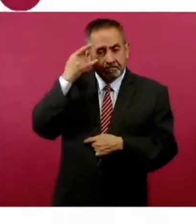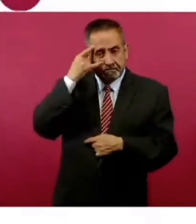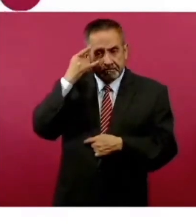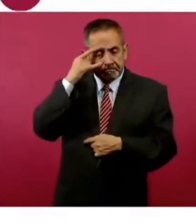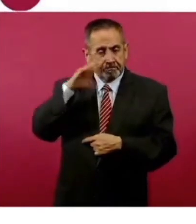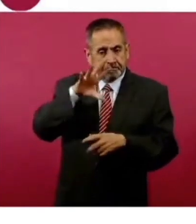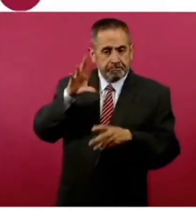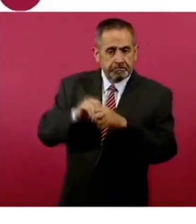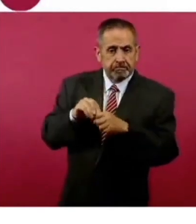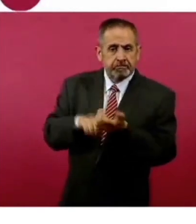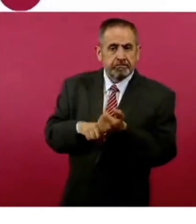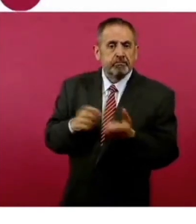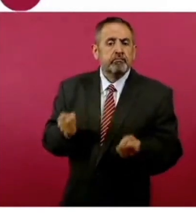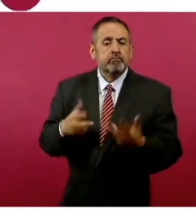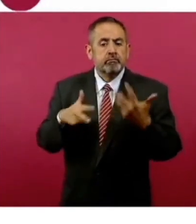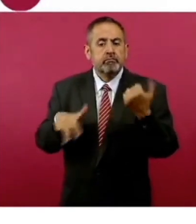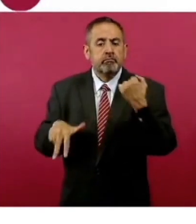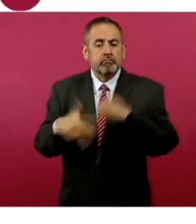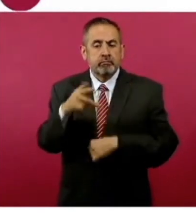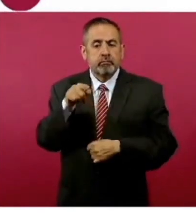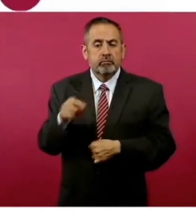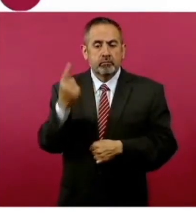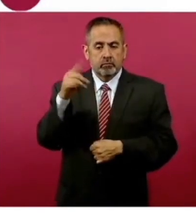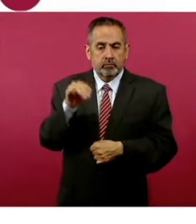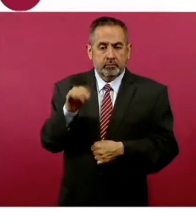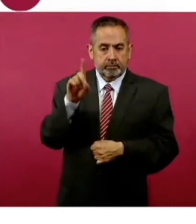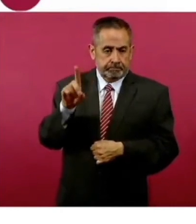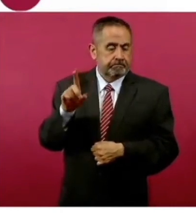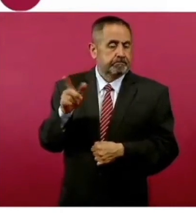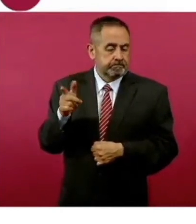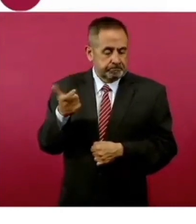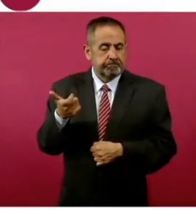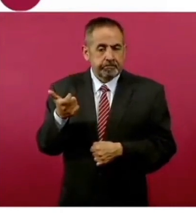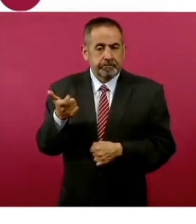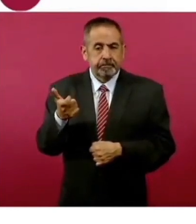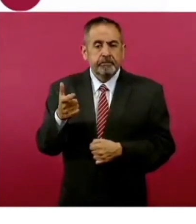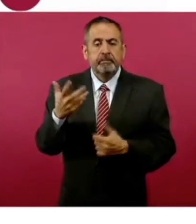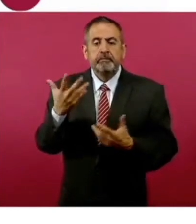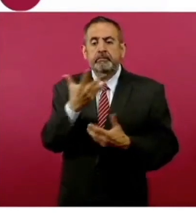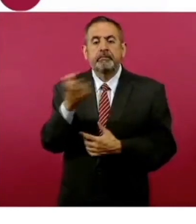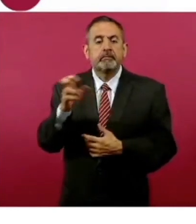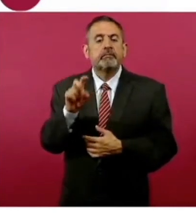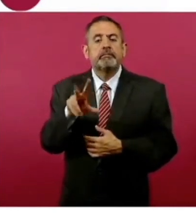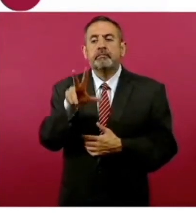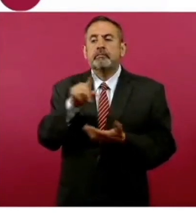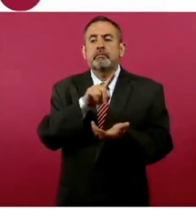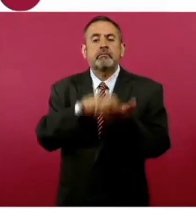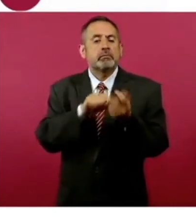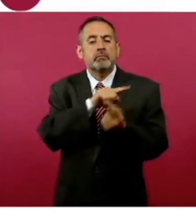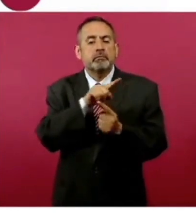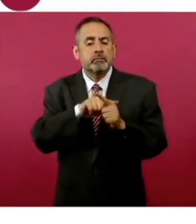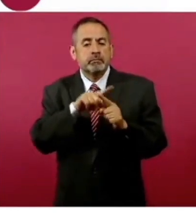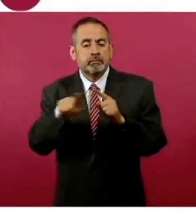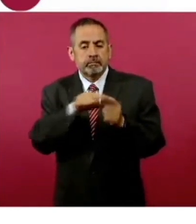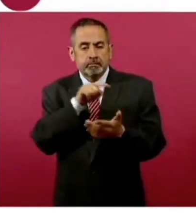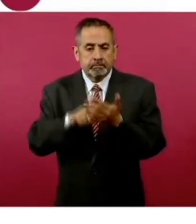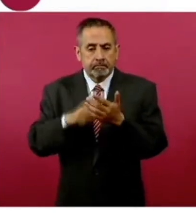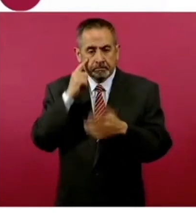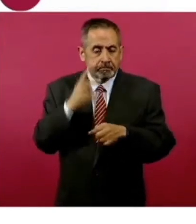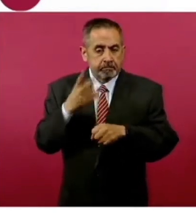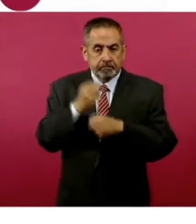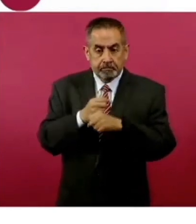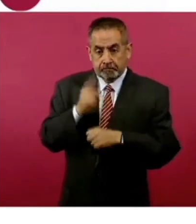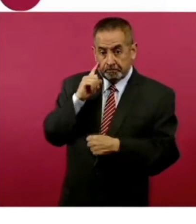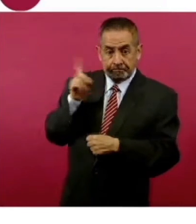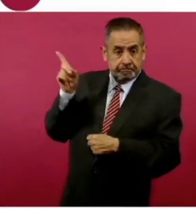han invertido cientos Trece punto un millones de pesos en esta materia en 538 diferentes acciones se han